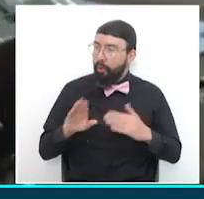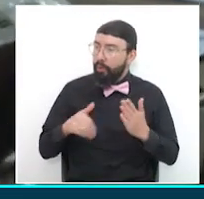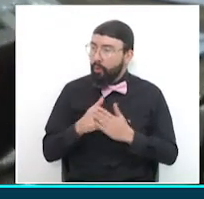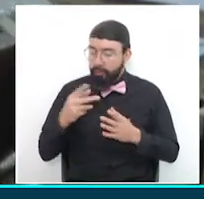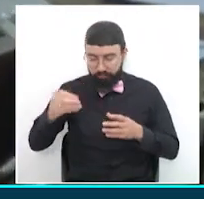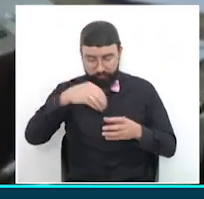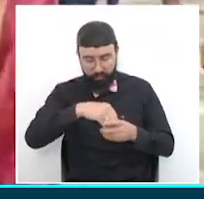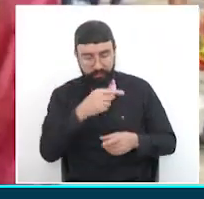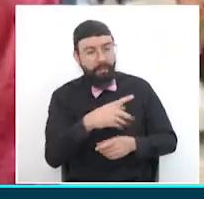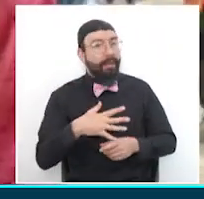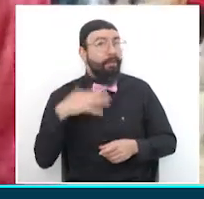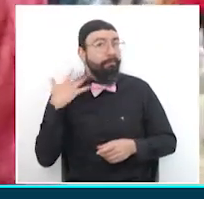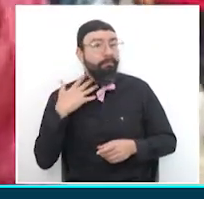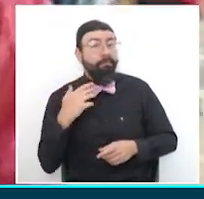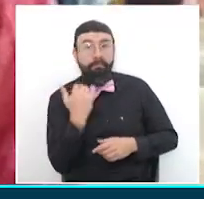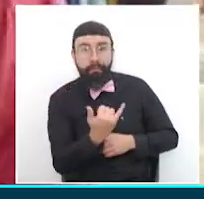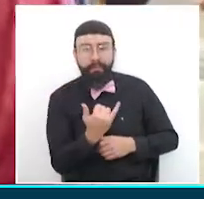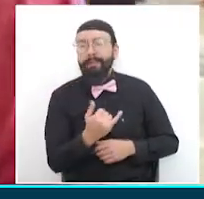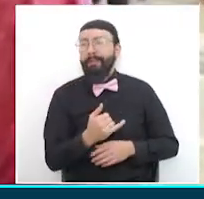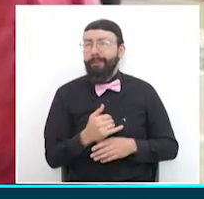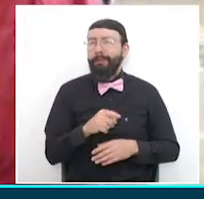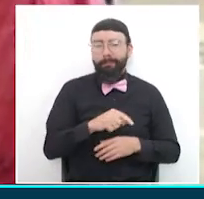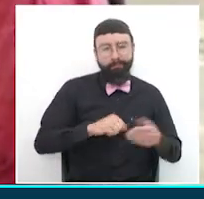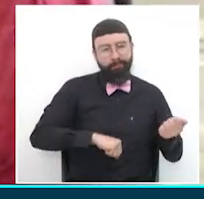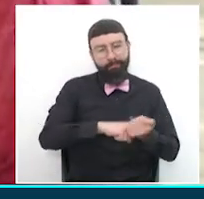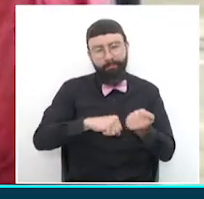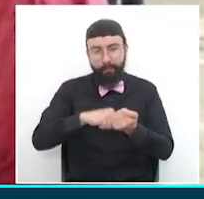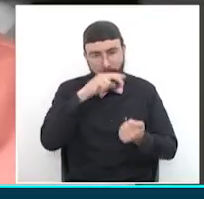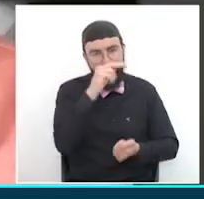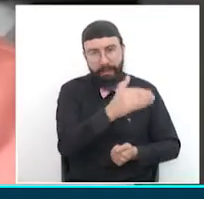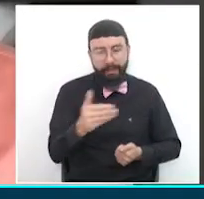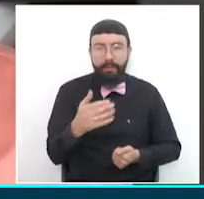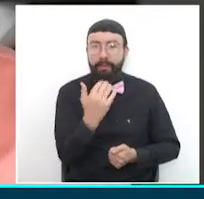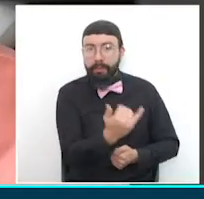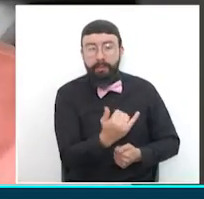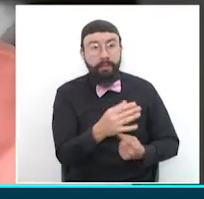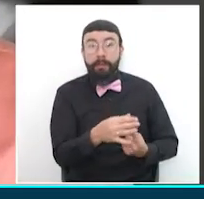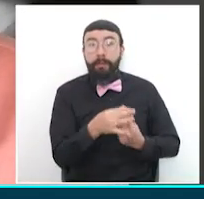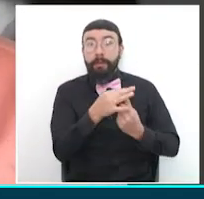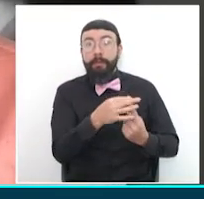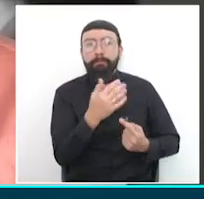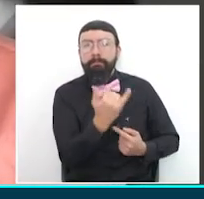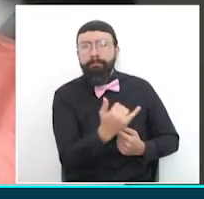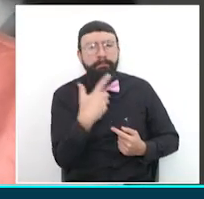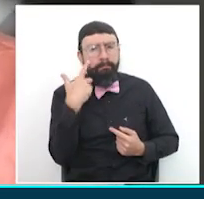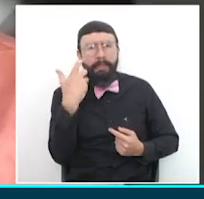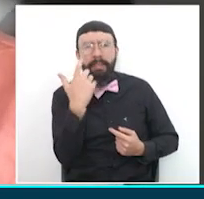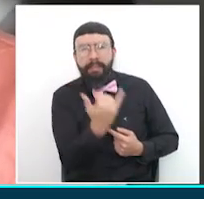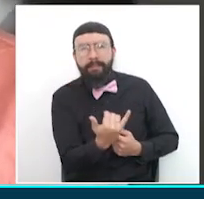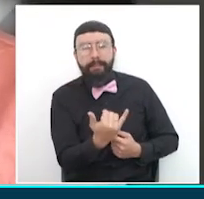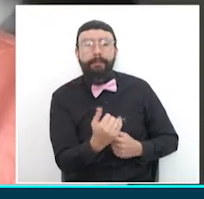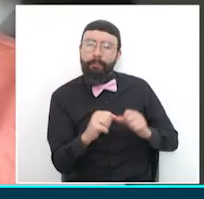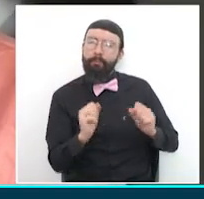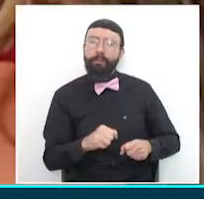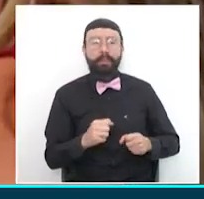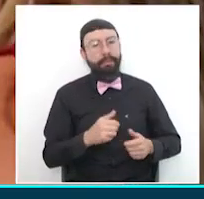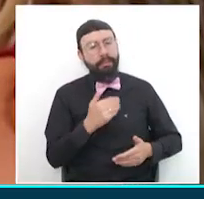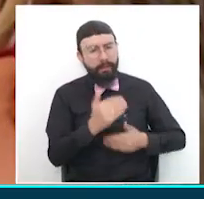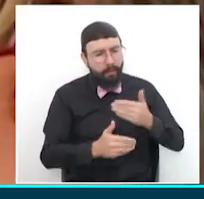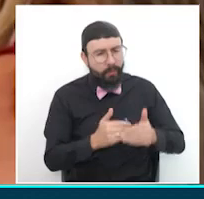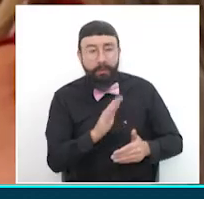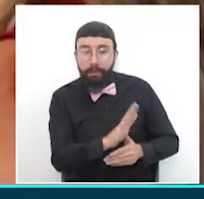ciudad de Armenia contribuyamos a los niños de escasos recursos económicos específicamente para que puedan desarrollar esa actividad que